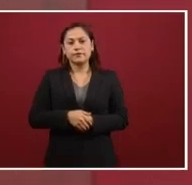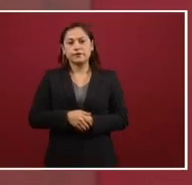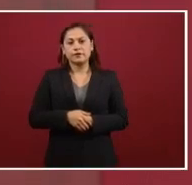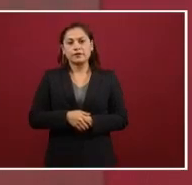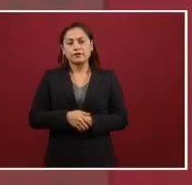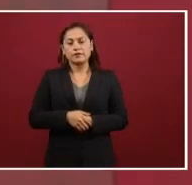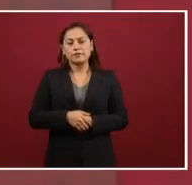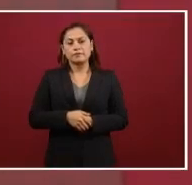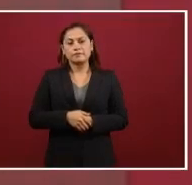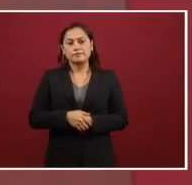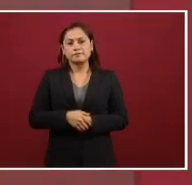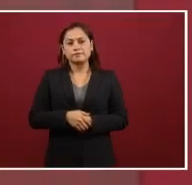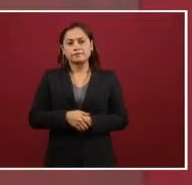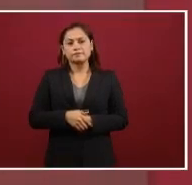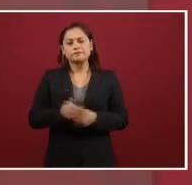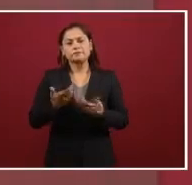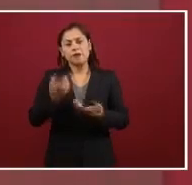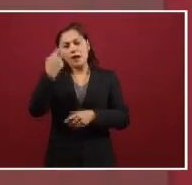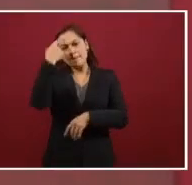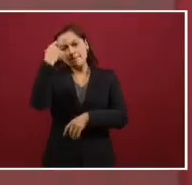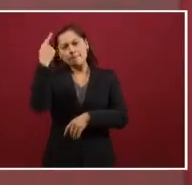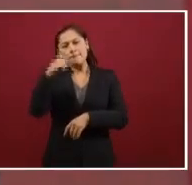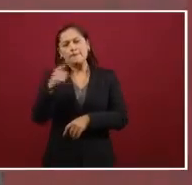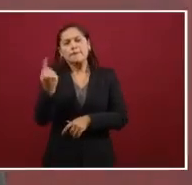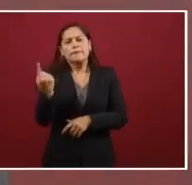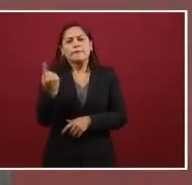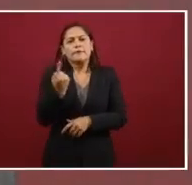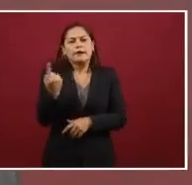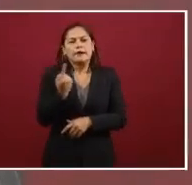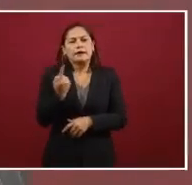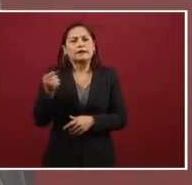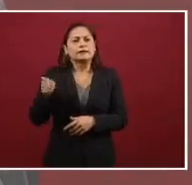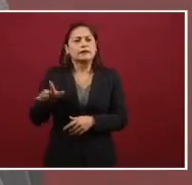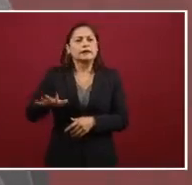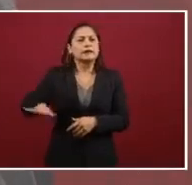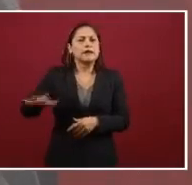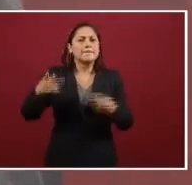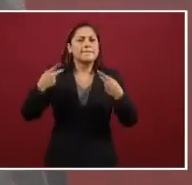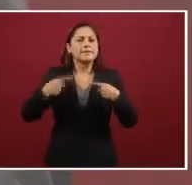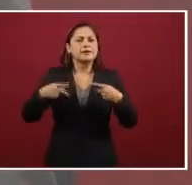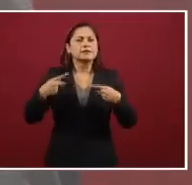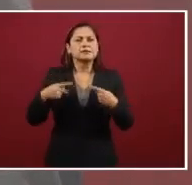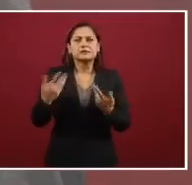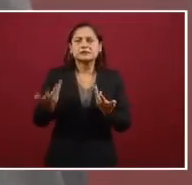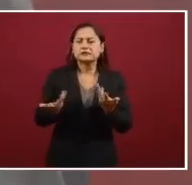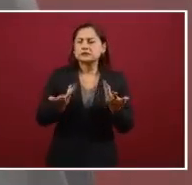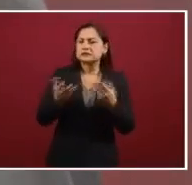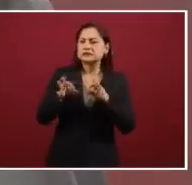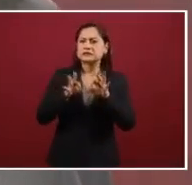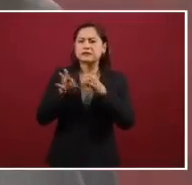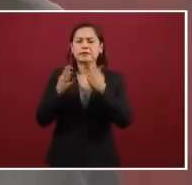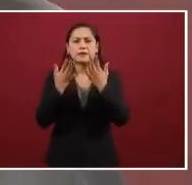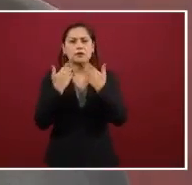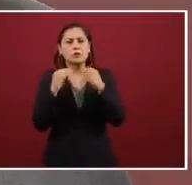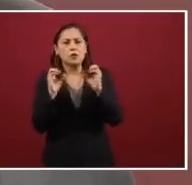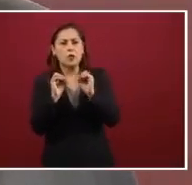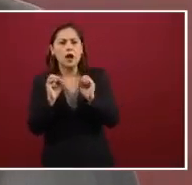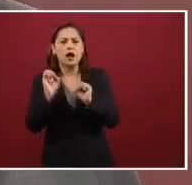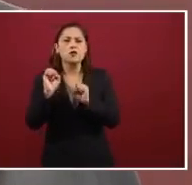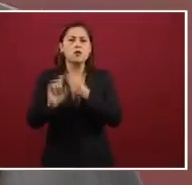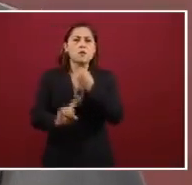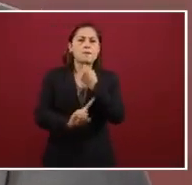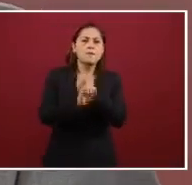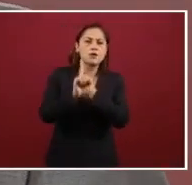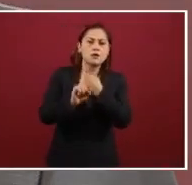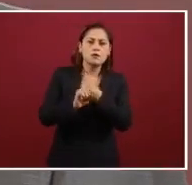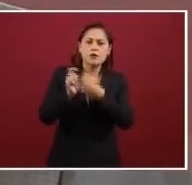aliente, que no se promueva por falta de oportunidades o por inseguridad la